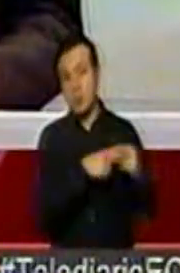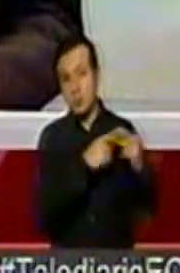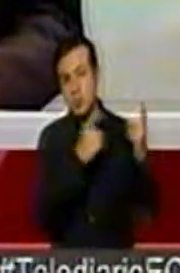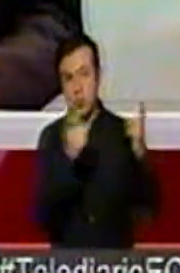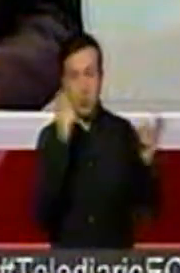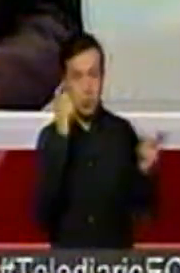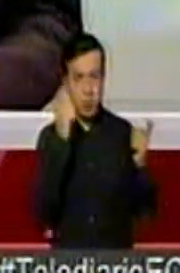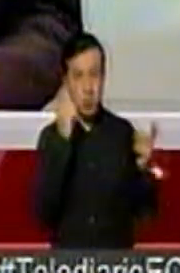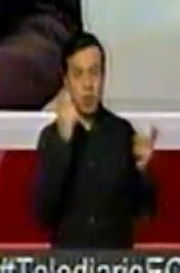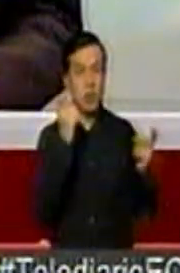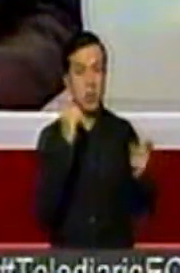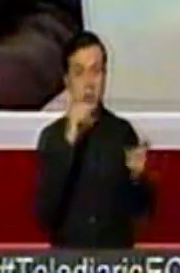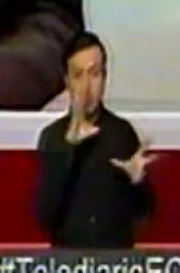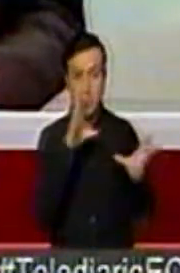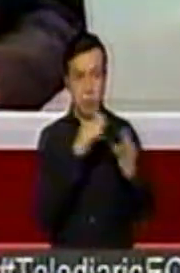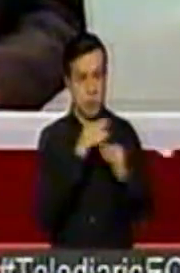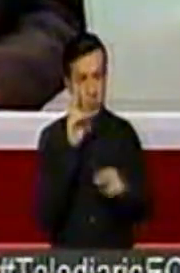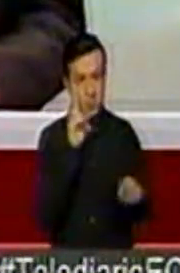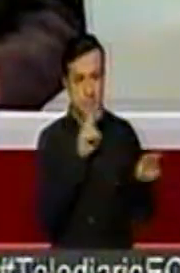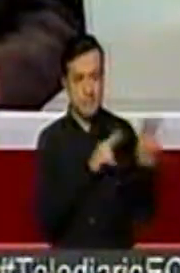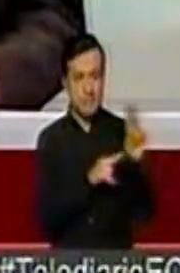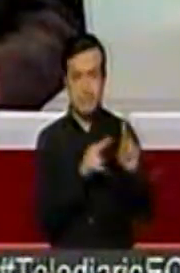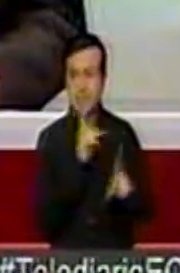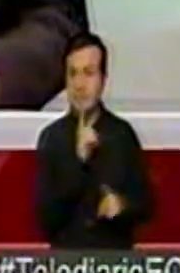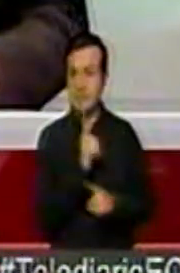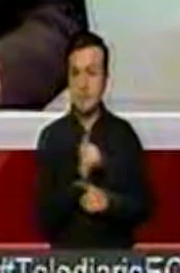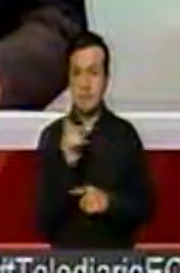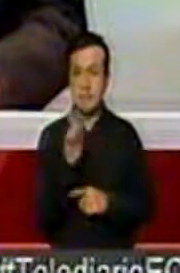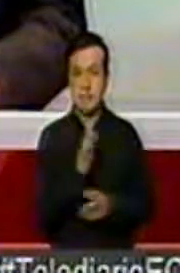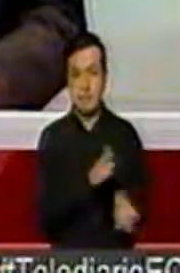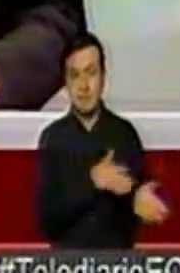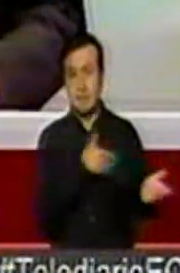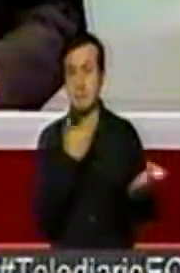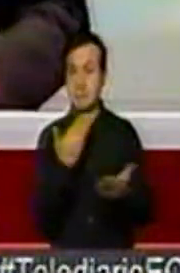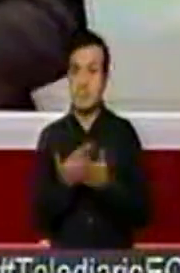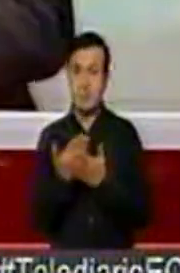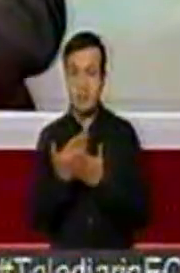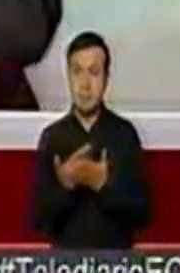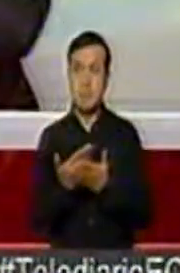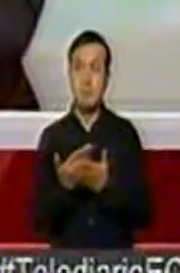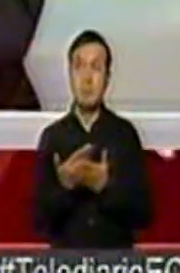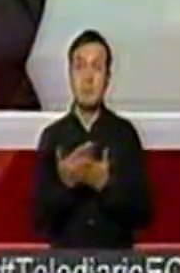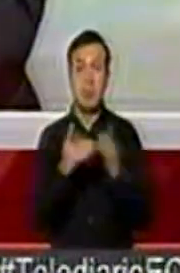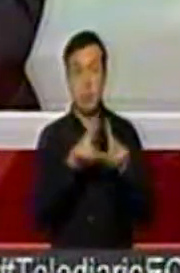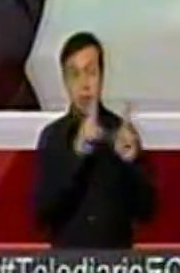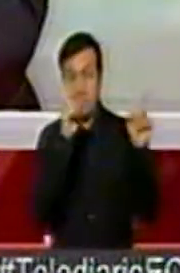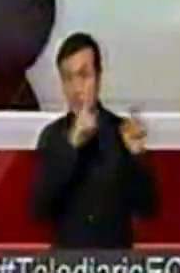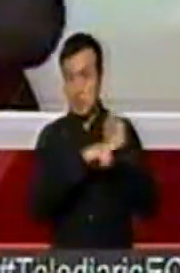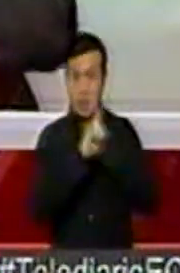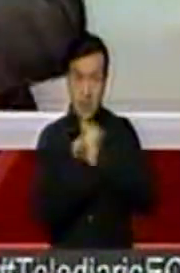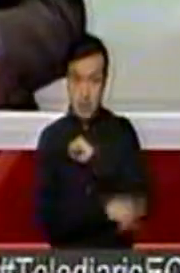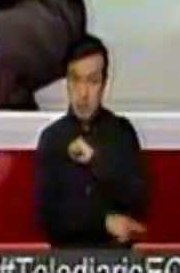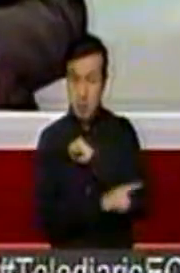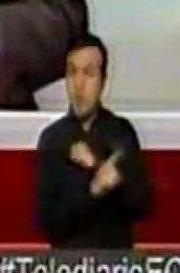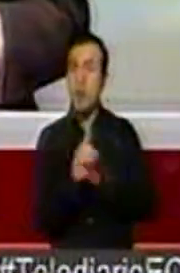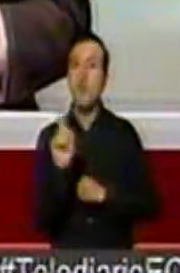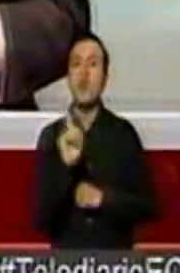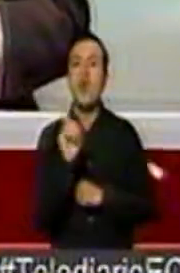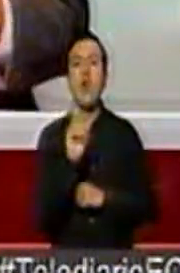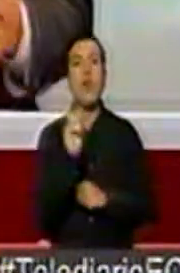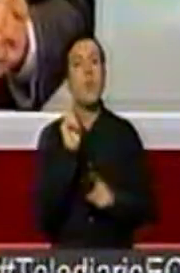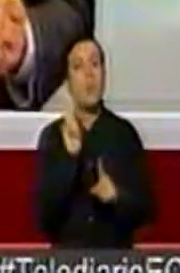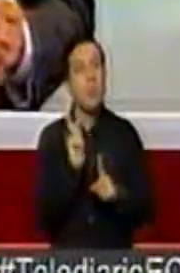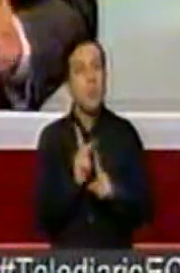control de estos riesgos sanitarios, para que no se acuda a la suspensión de la empresa como tal, sino solamente